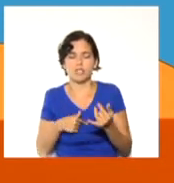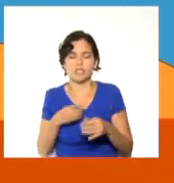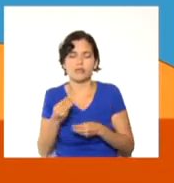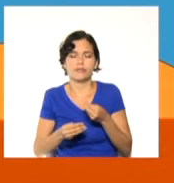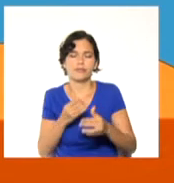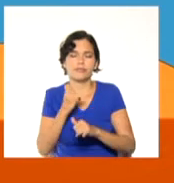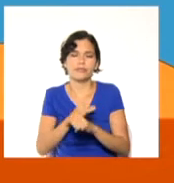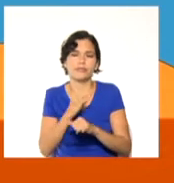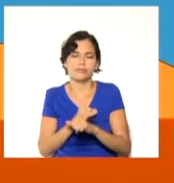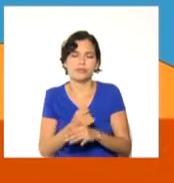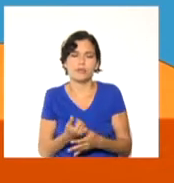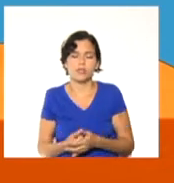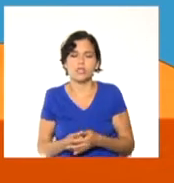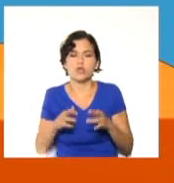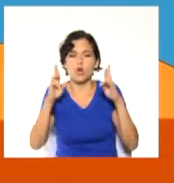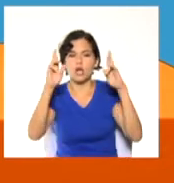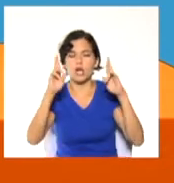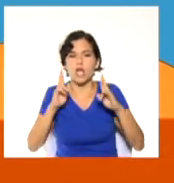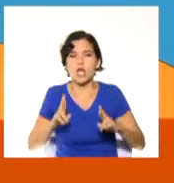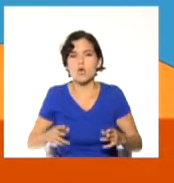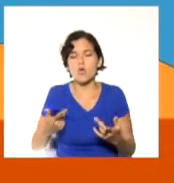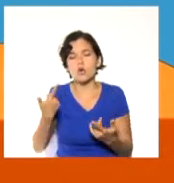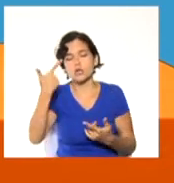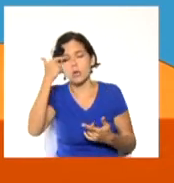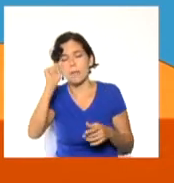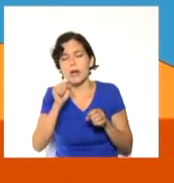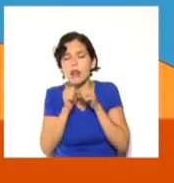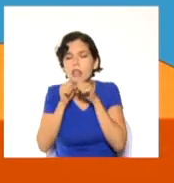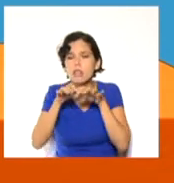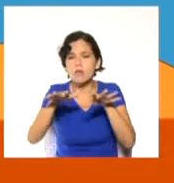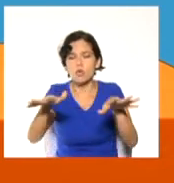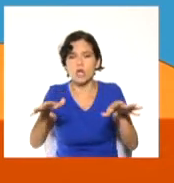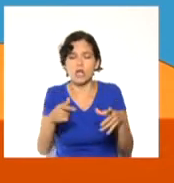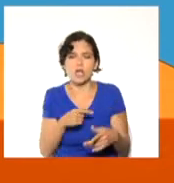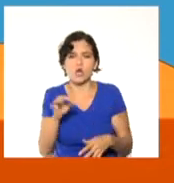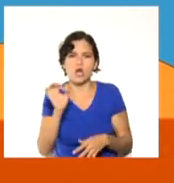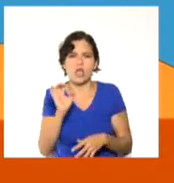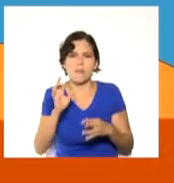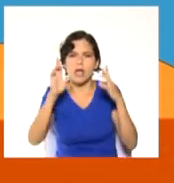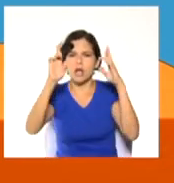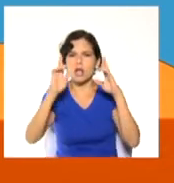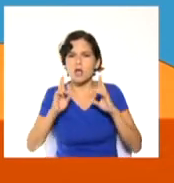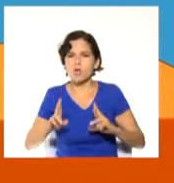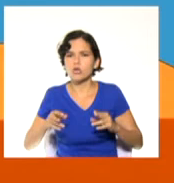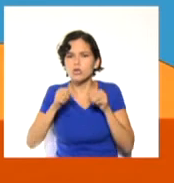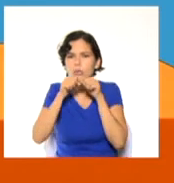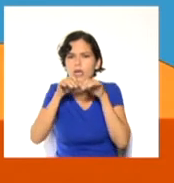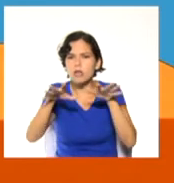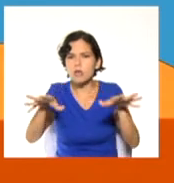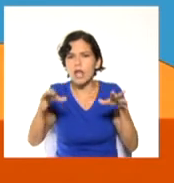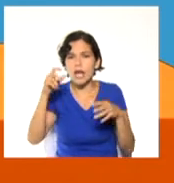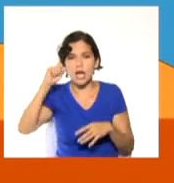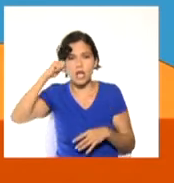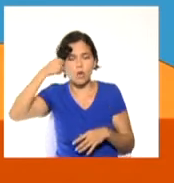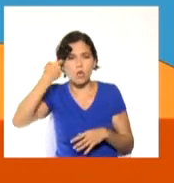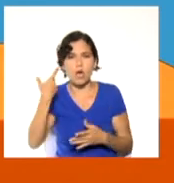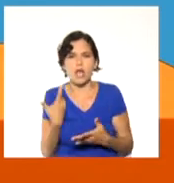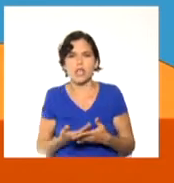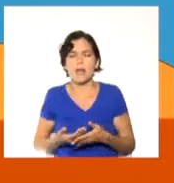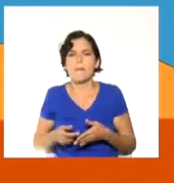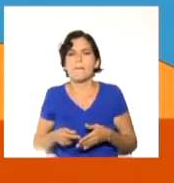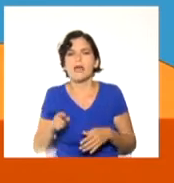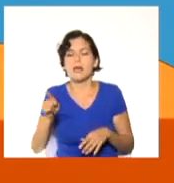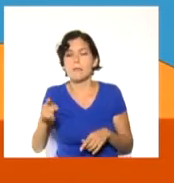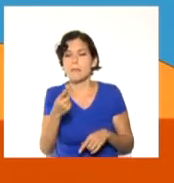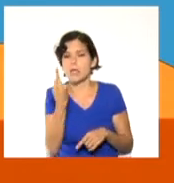mismo, que son recursos para divulgar. Y no solo recursos para divulgar, recuerda, para dar el